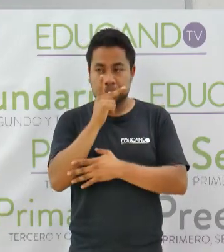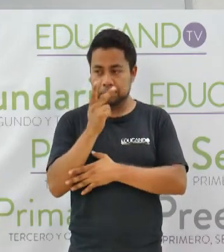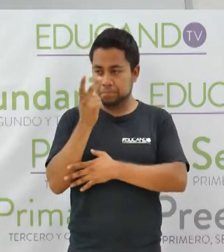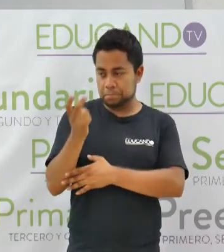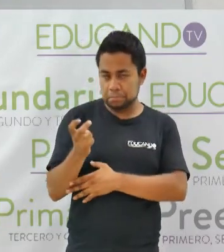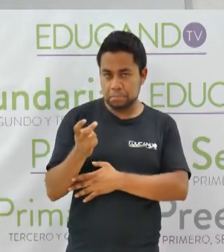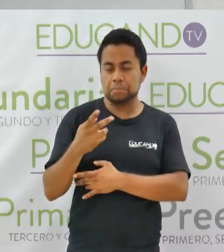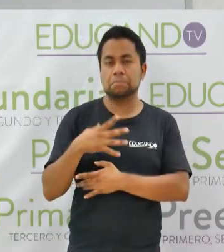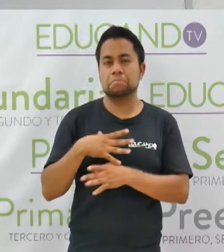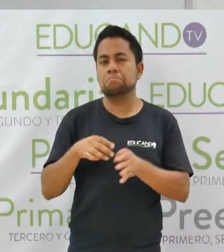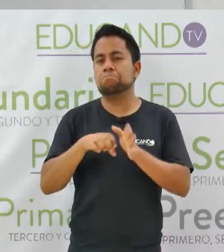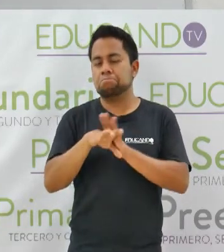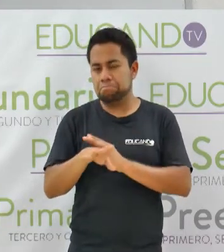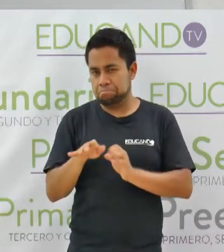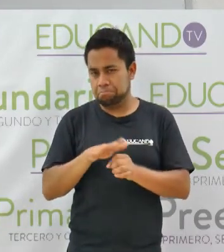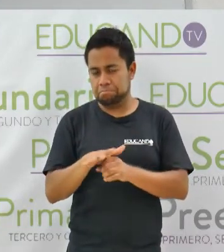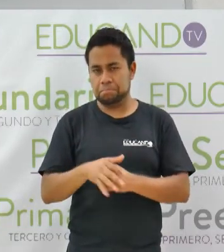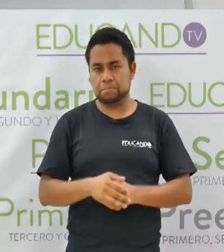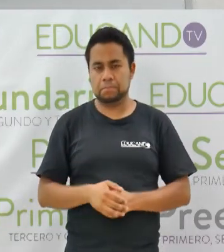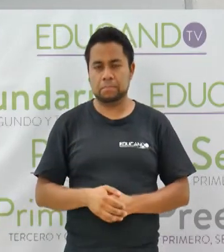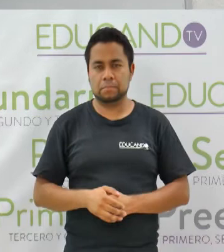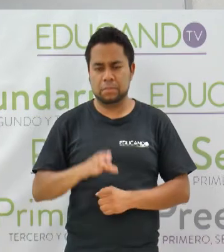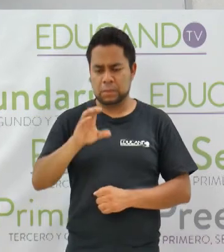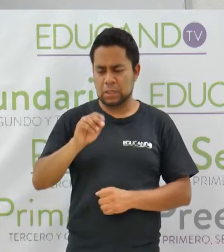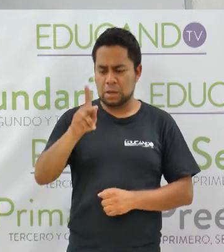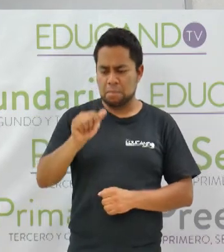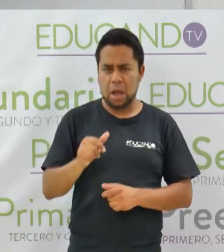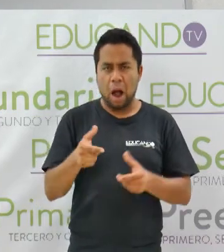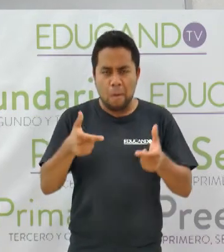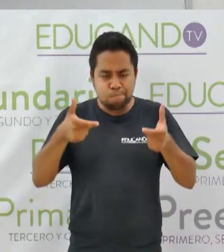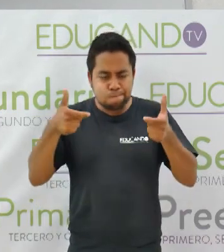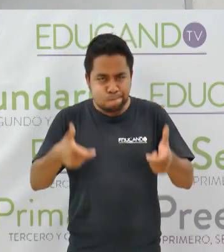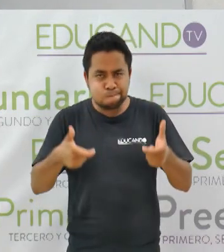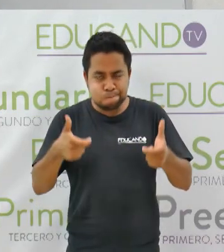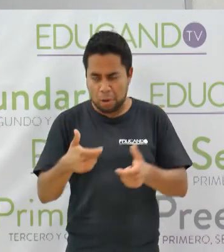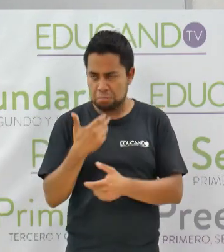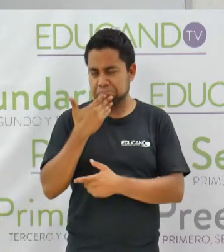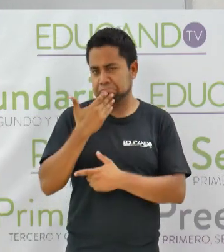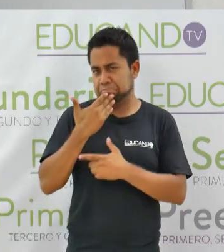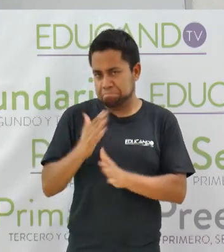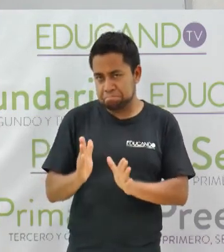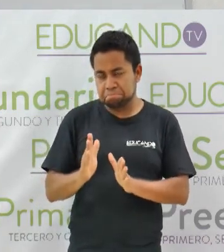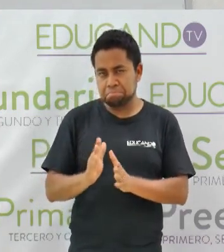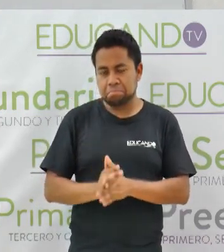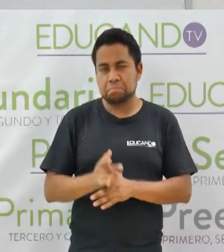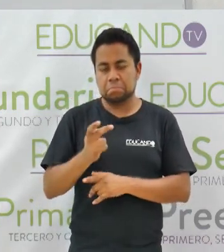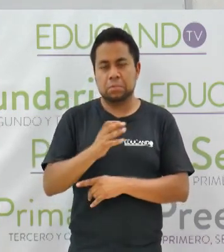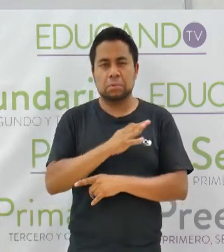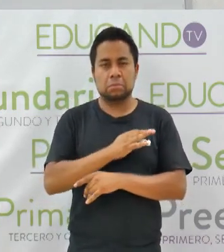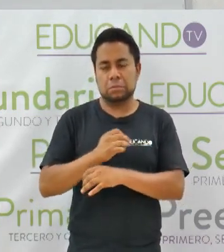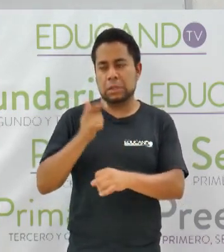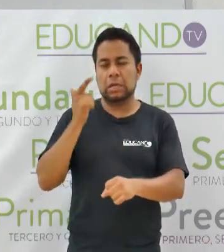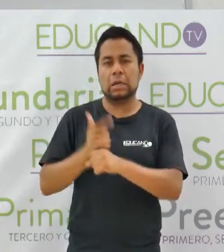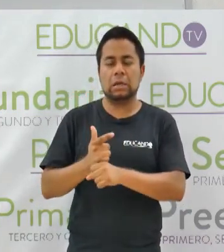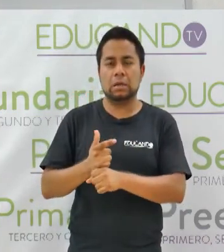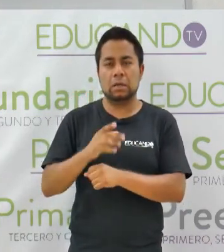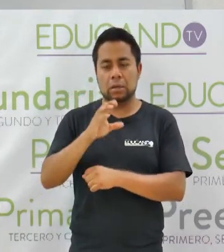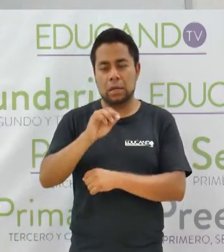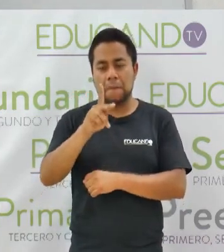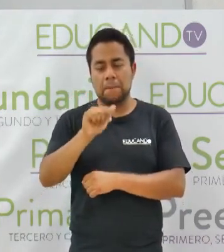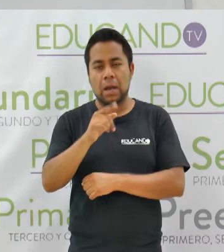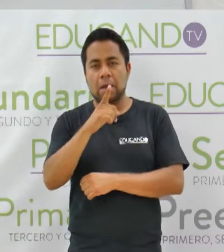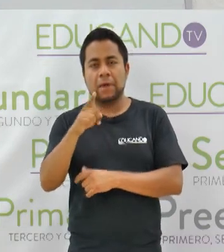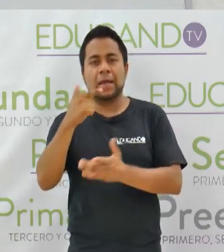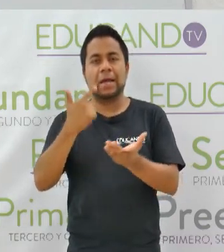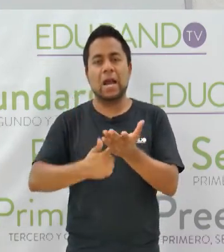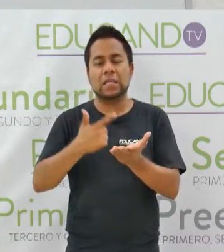acá tenemos, por ejemplo, capa gruesa, bien, y eso permite, perdón, capa